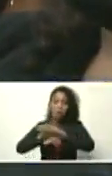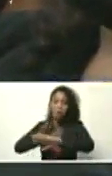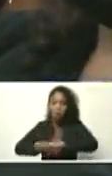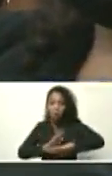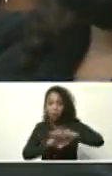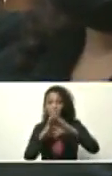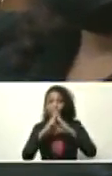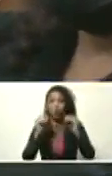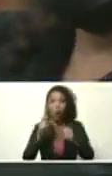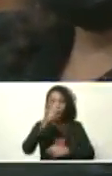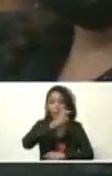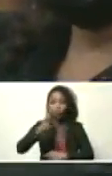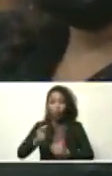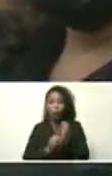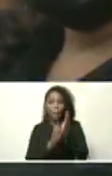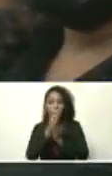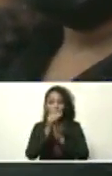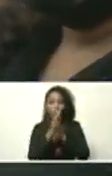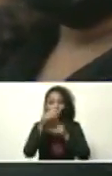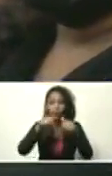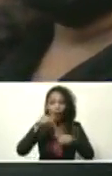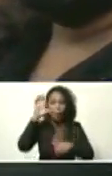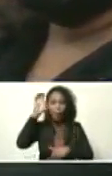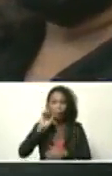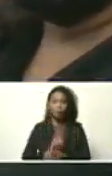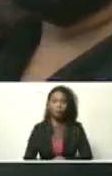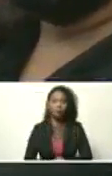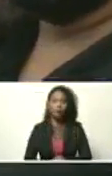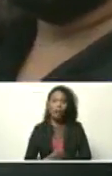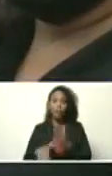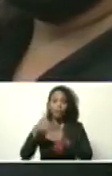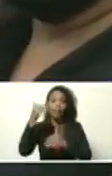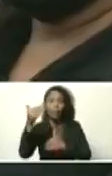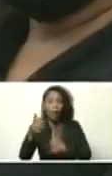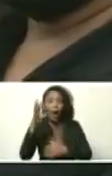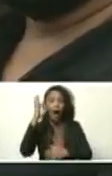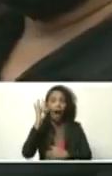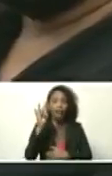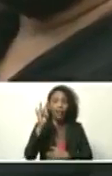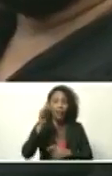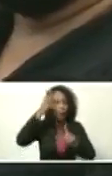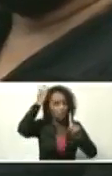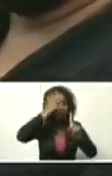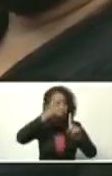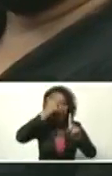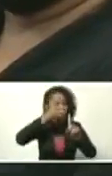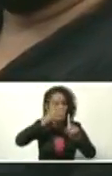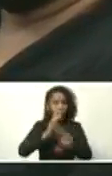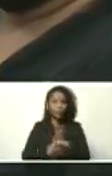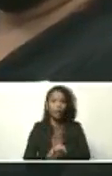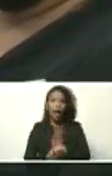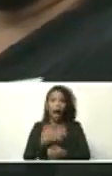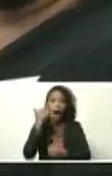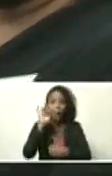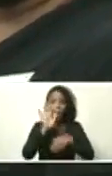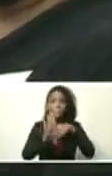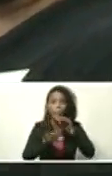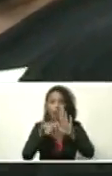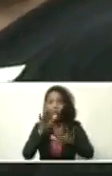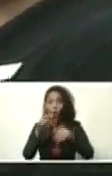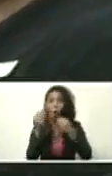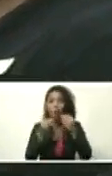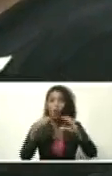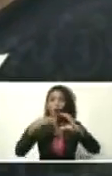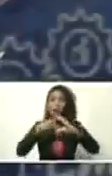para todos los emprendedores del país. Luego la F de formación, bueno, tenemos un pase realmente muy bonito, como el INSES